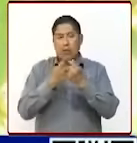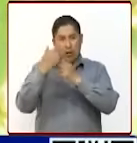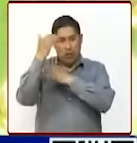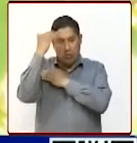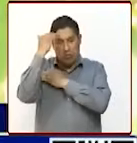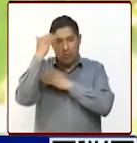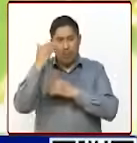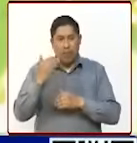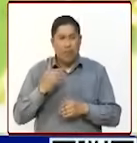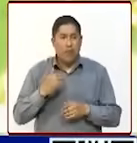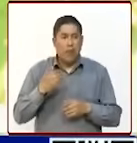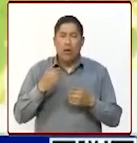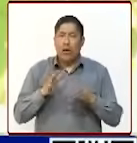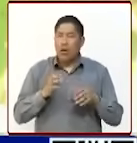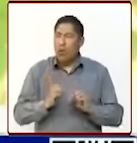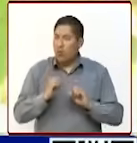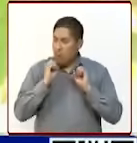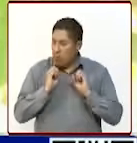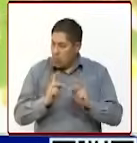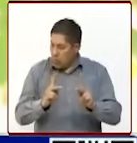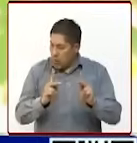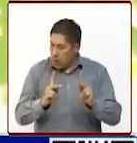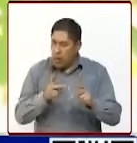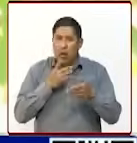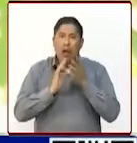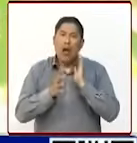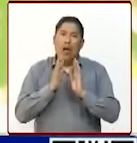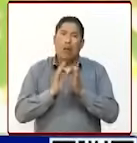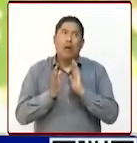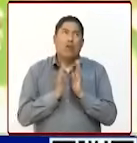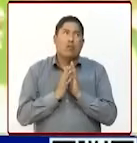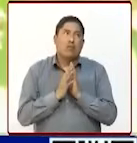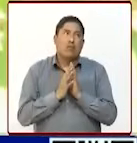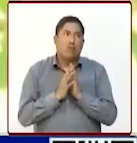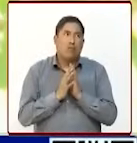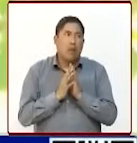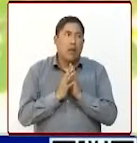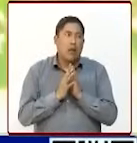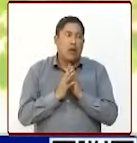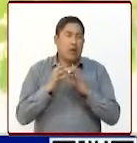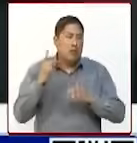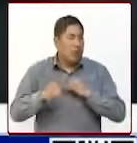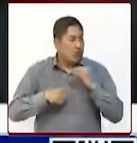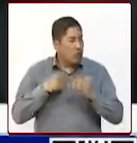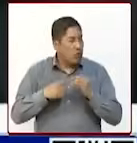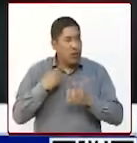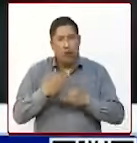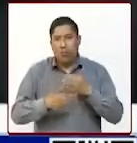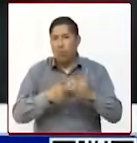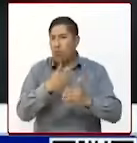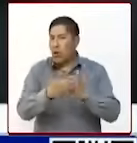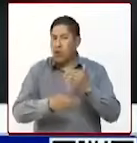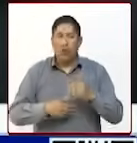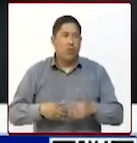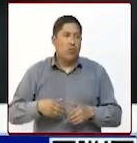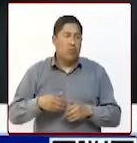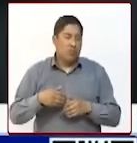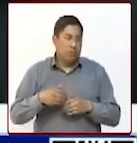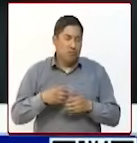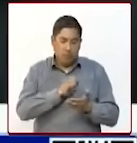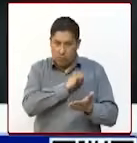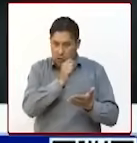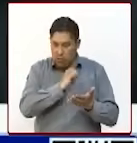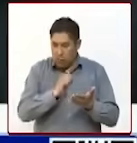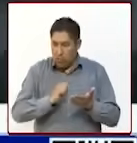Cruz, hemos tenido la oportunidad de conversar, de hablar sobre este proceso censal. Nosotros aquí